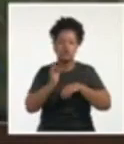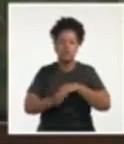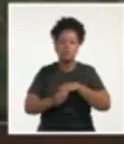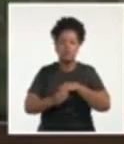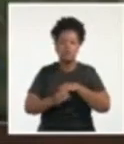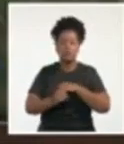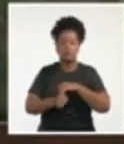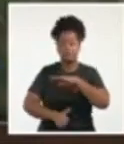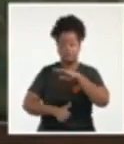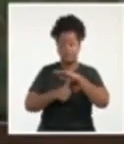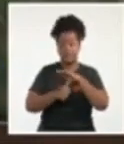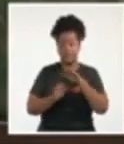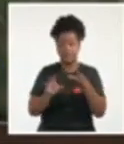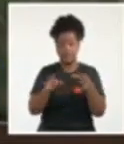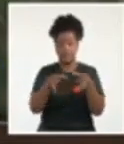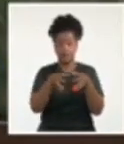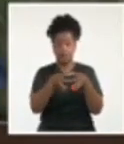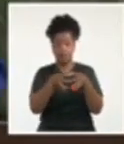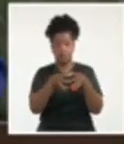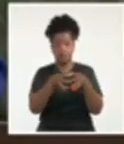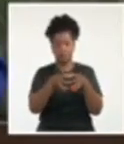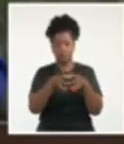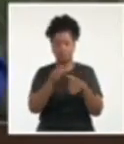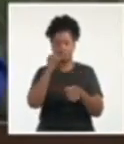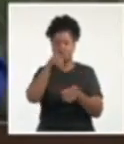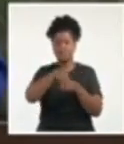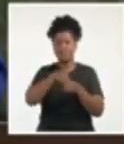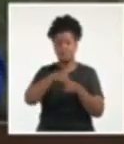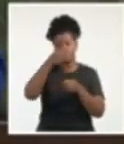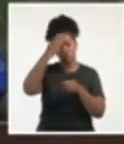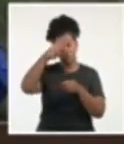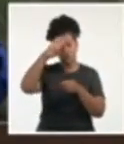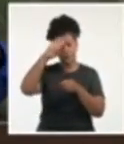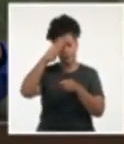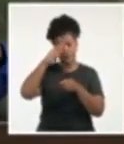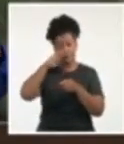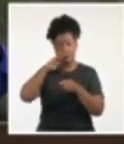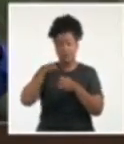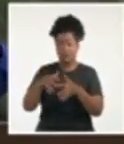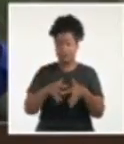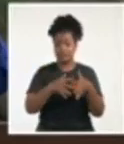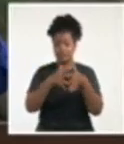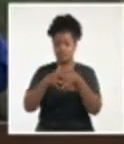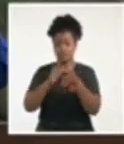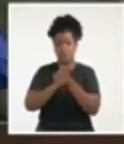conservador de la mafia cubano-miamense, que ha estado